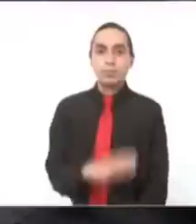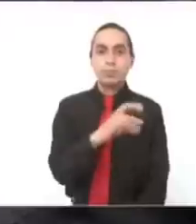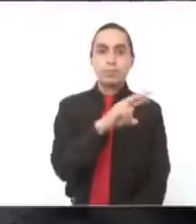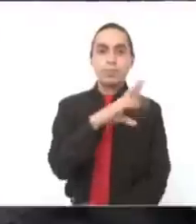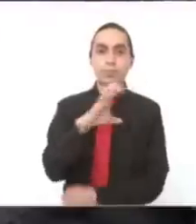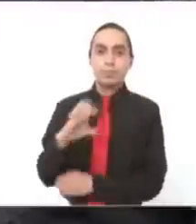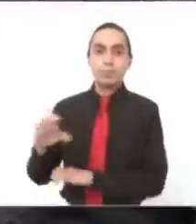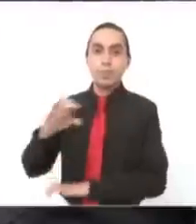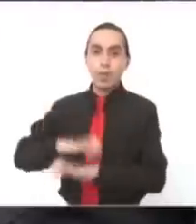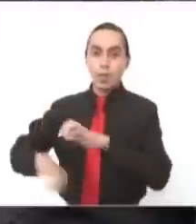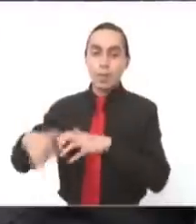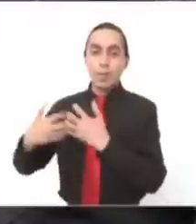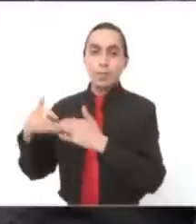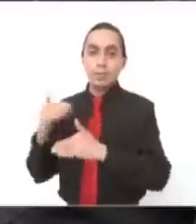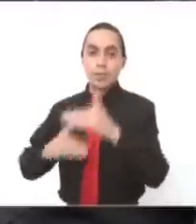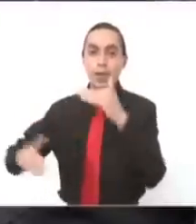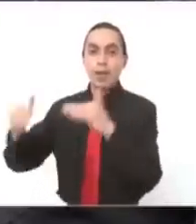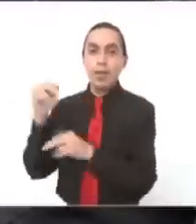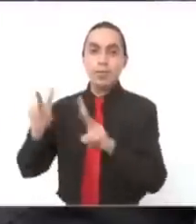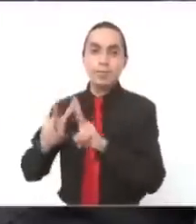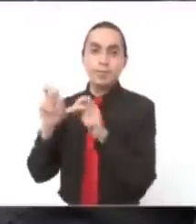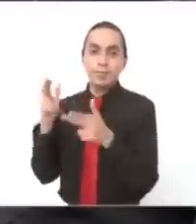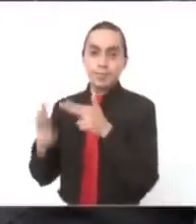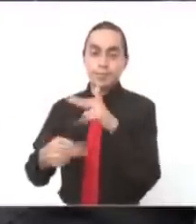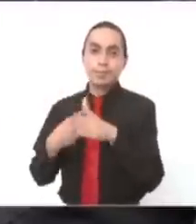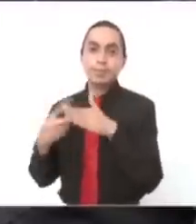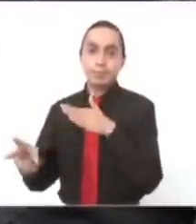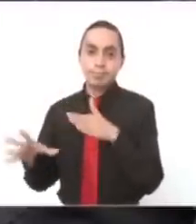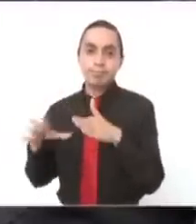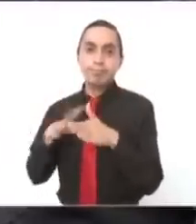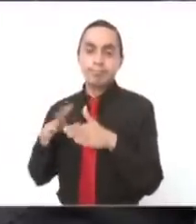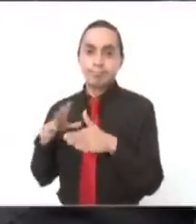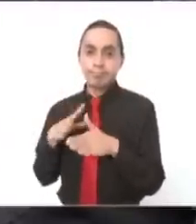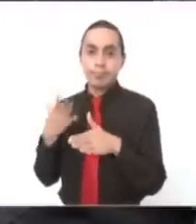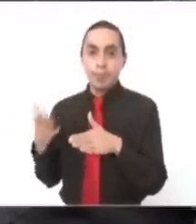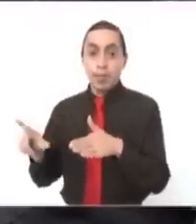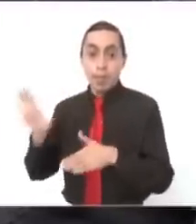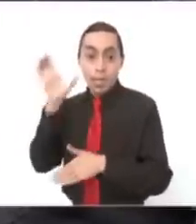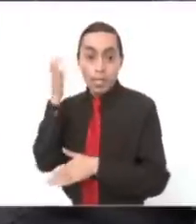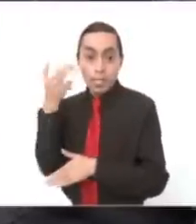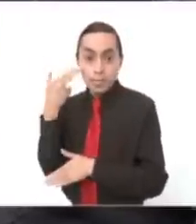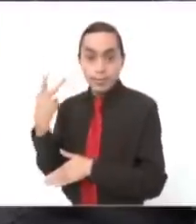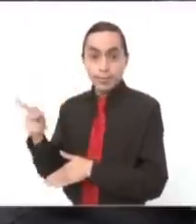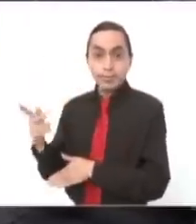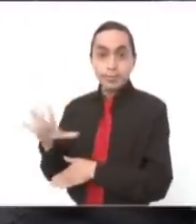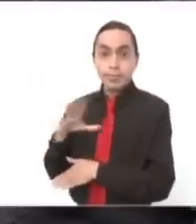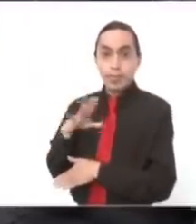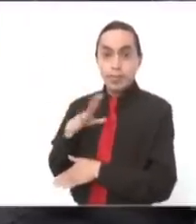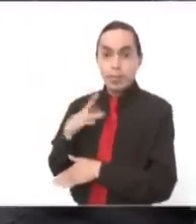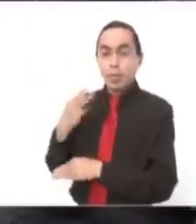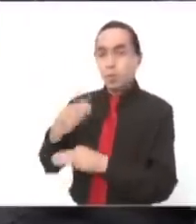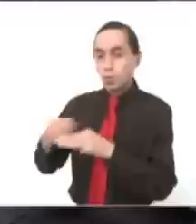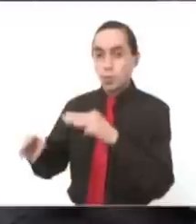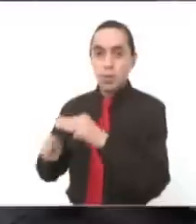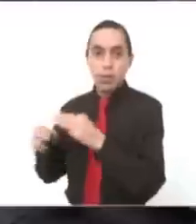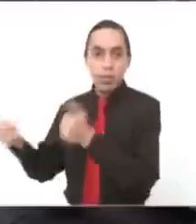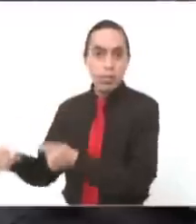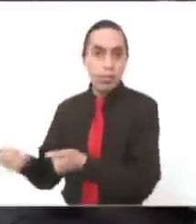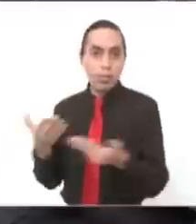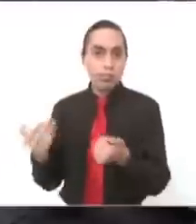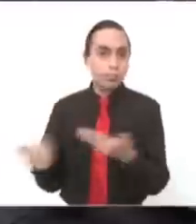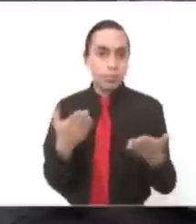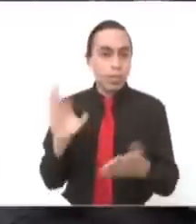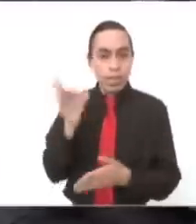CRRC es una empresa líder en el campo de los ferrocarriles y el tránsito ferroviario urbano en China, y sus productos se exportan a casi 100 países